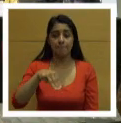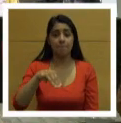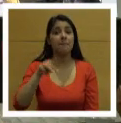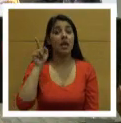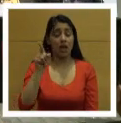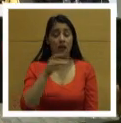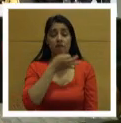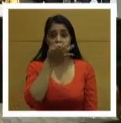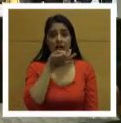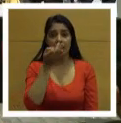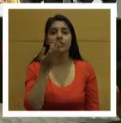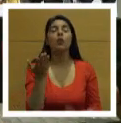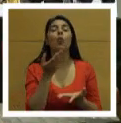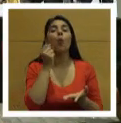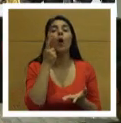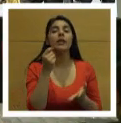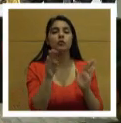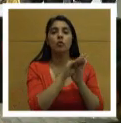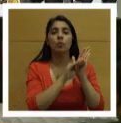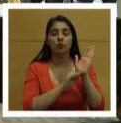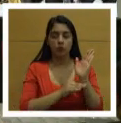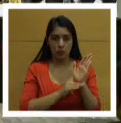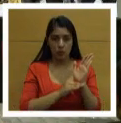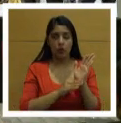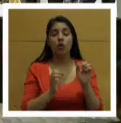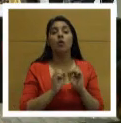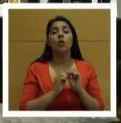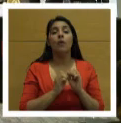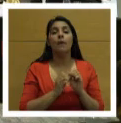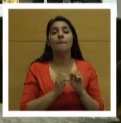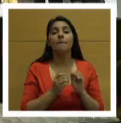referirá al protocolo de derivación en casos de violencia de género.